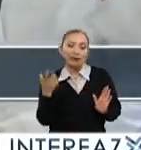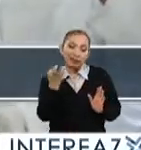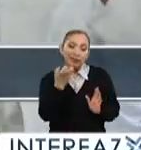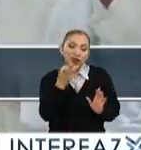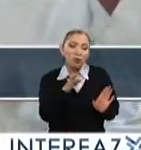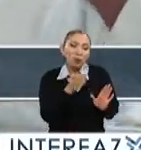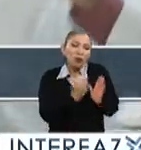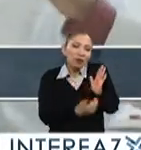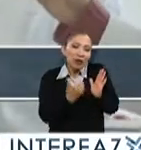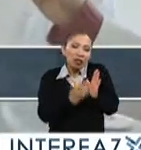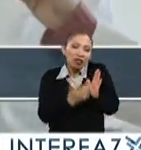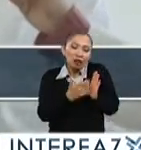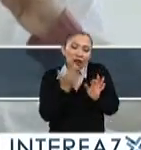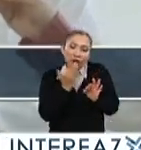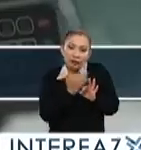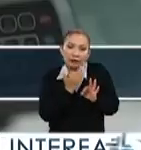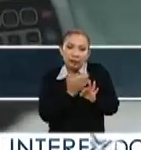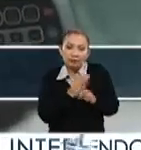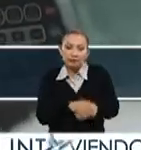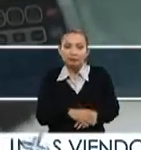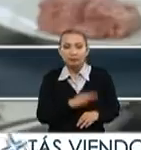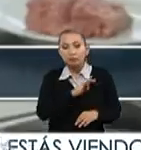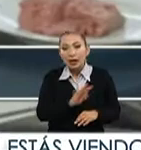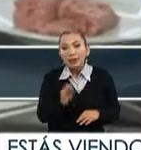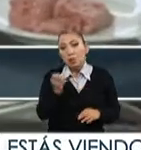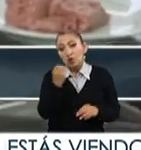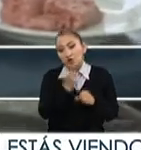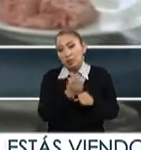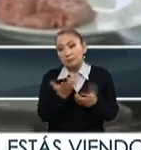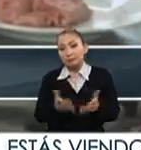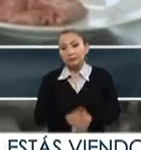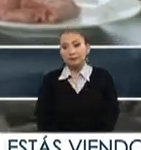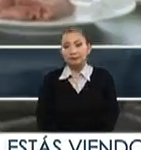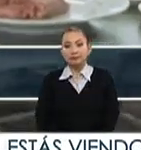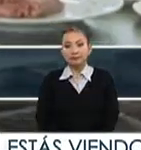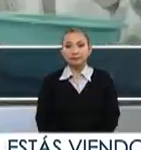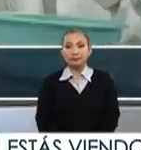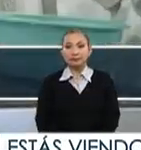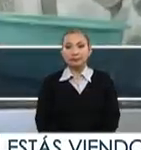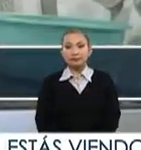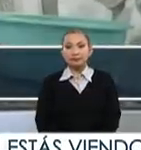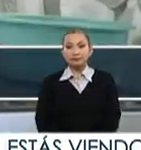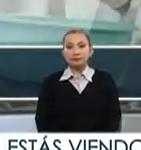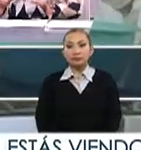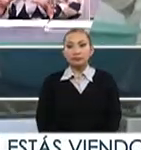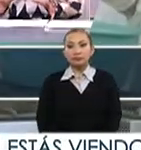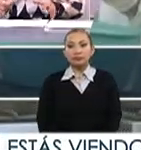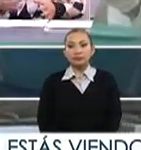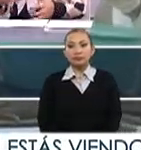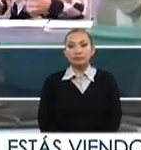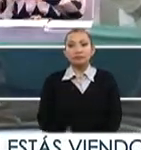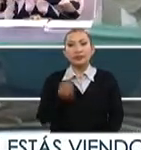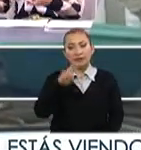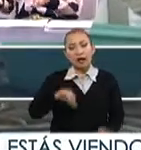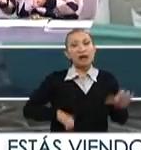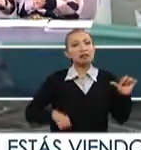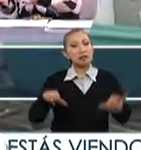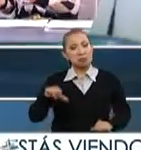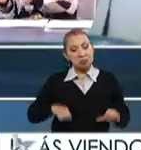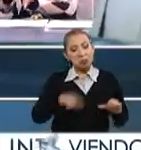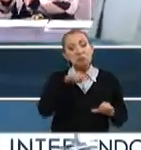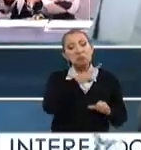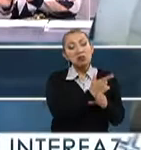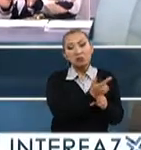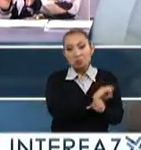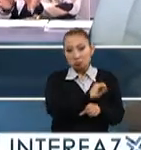nada es como el momento en el que se puede tener la oportunidad para hacerlo. Sin duda es una actividad, una licenciatura,